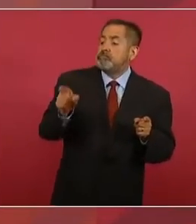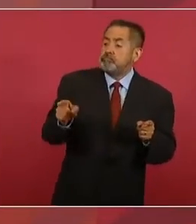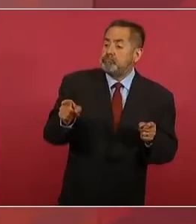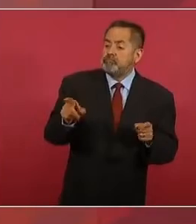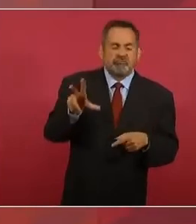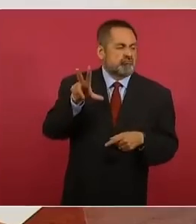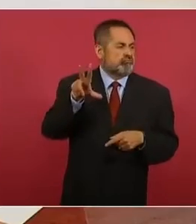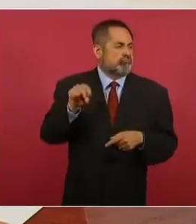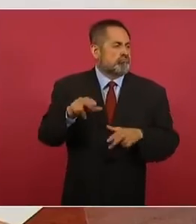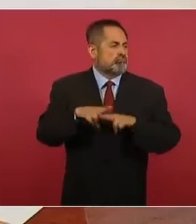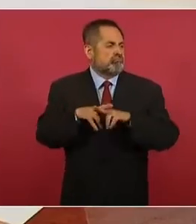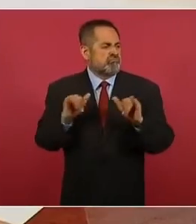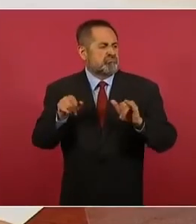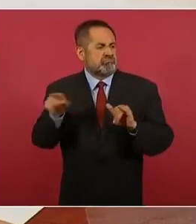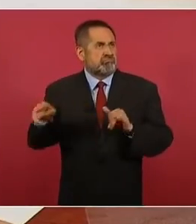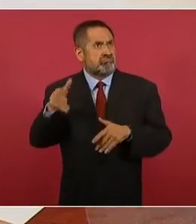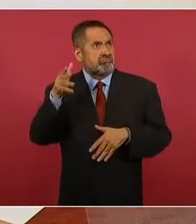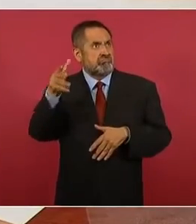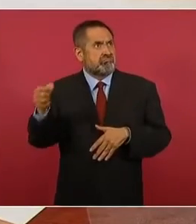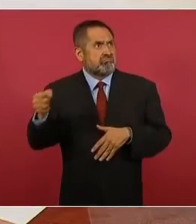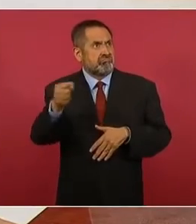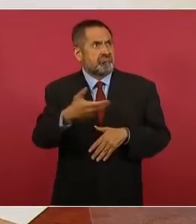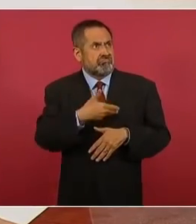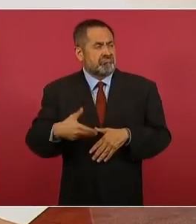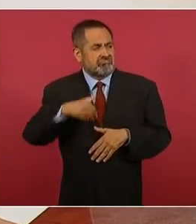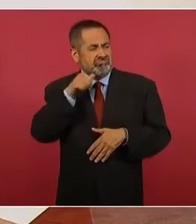por ningún motivo.